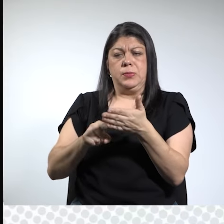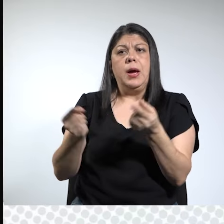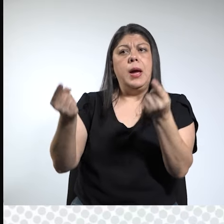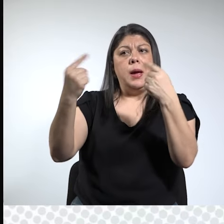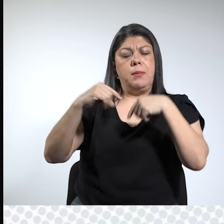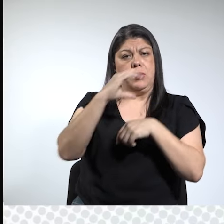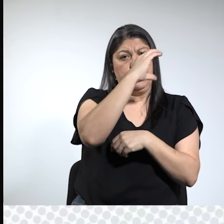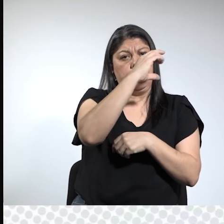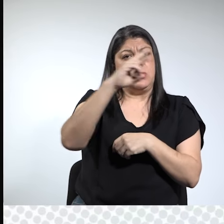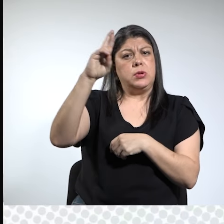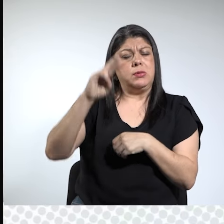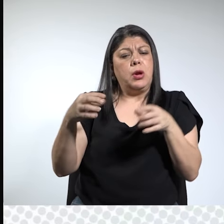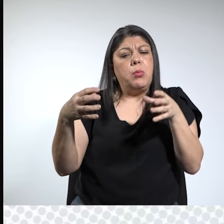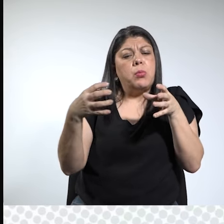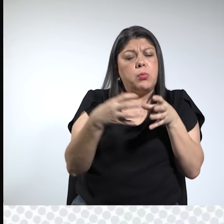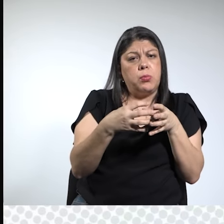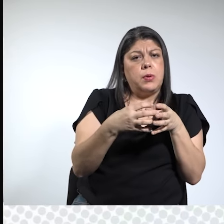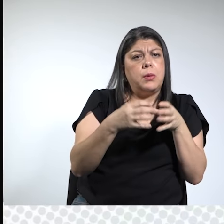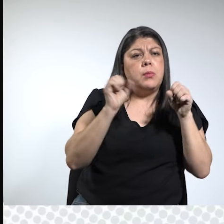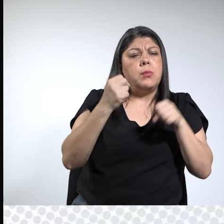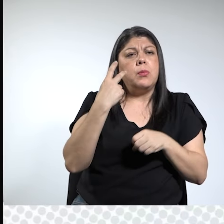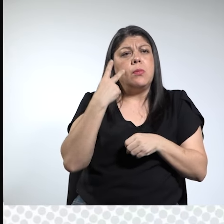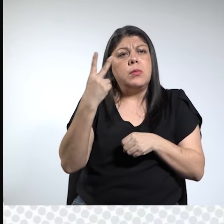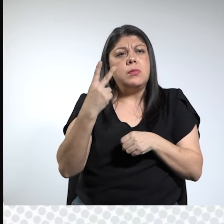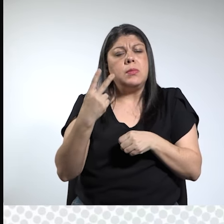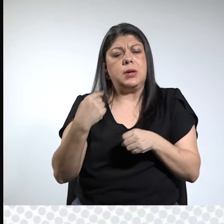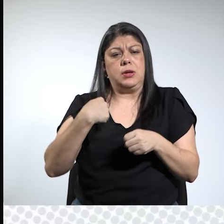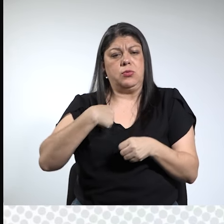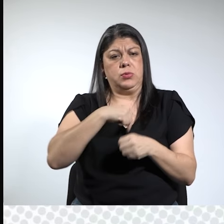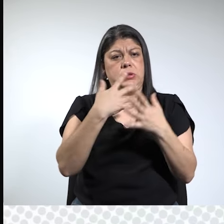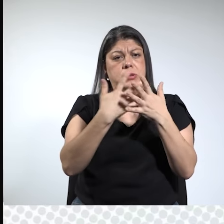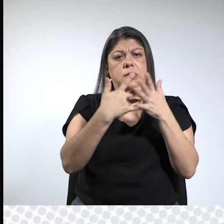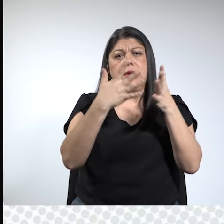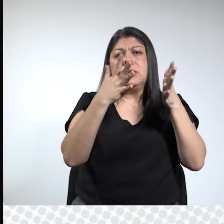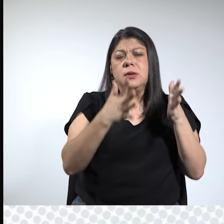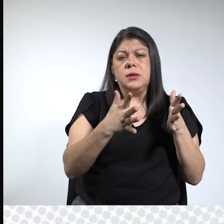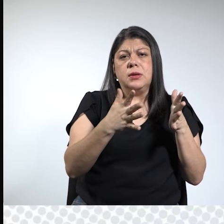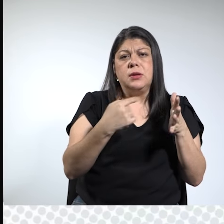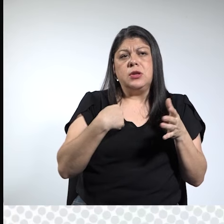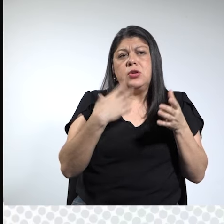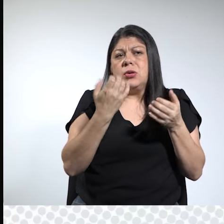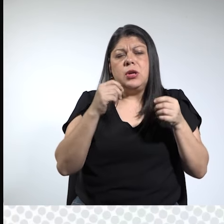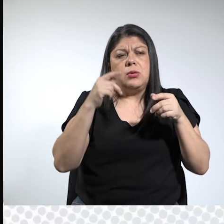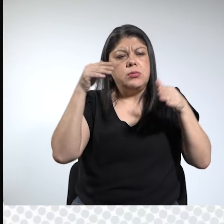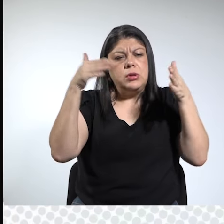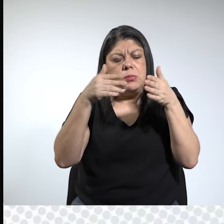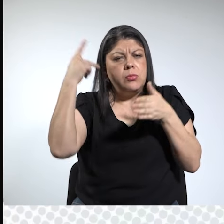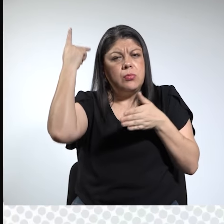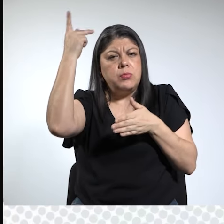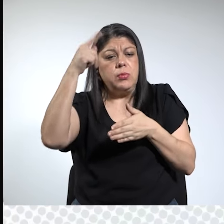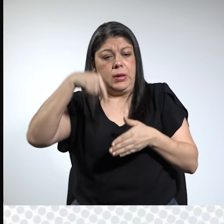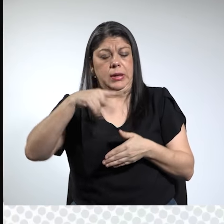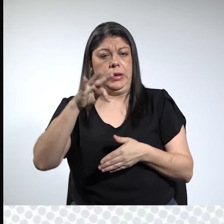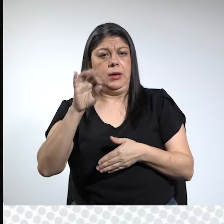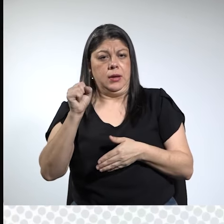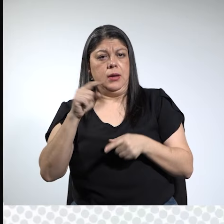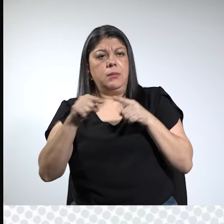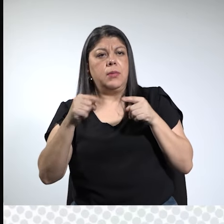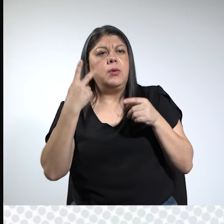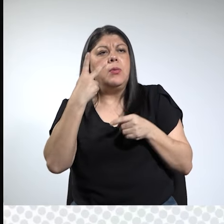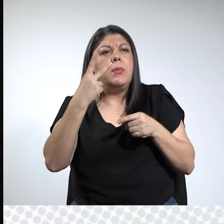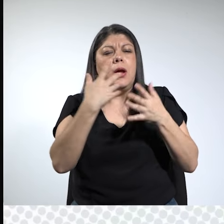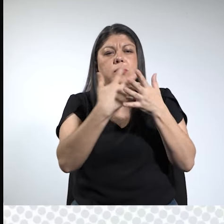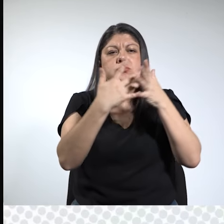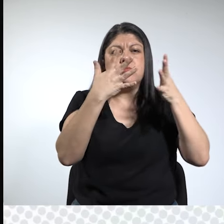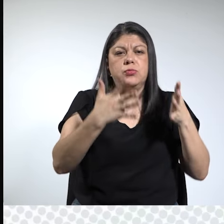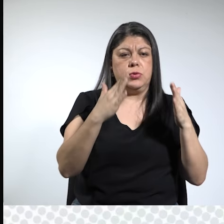una porción de esa población. Ahora miremos los que están en nuestras cárceles. No quiero entrar en asuntos muy políticos aquí en el tribunal, pero miremos los que están en las